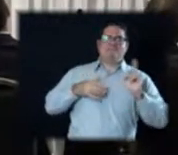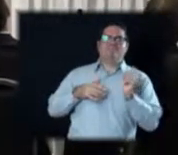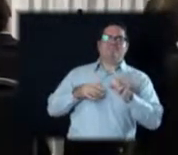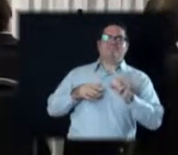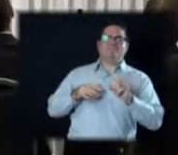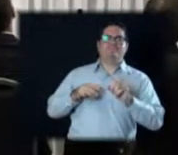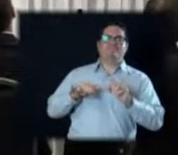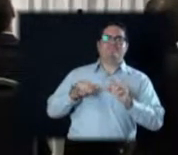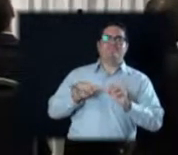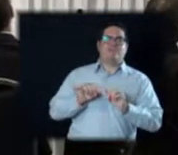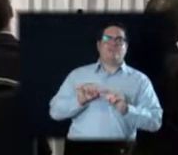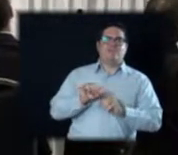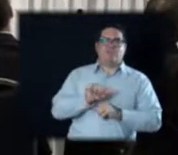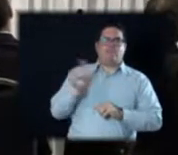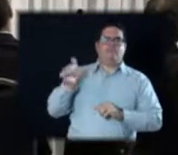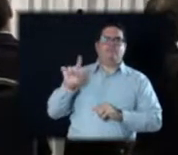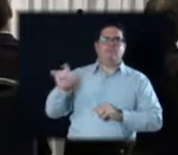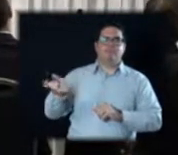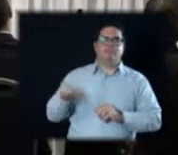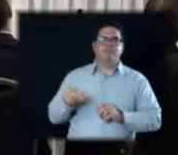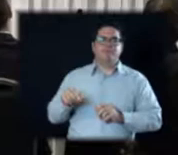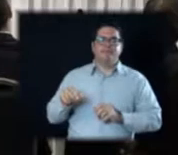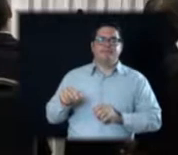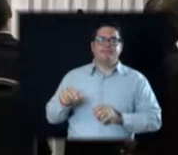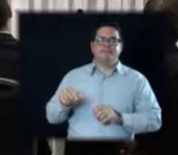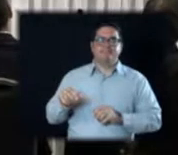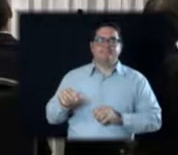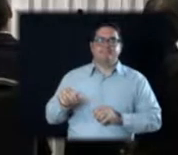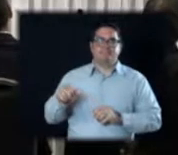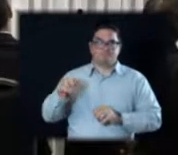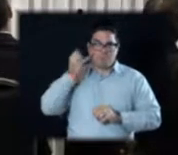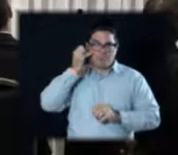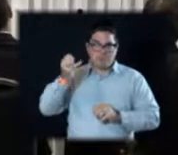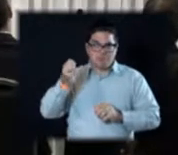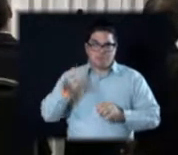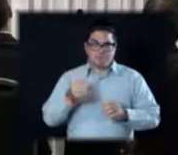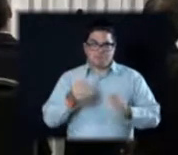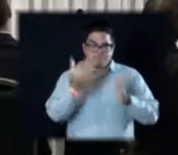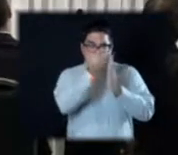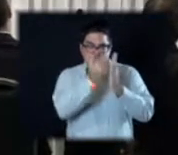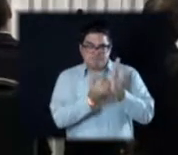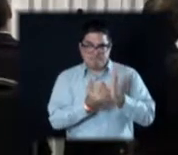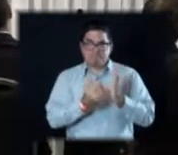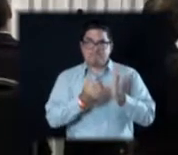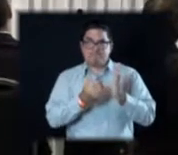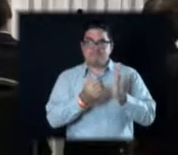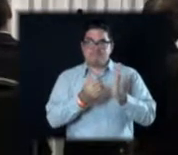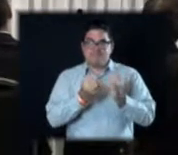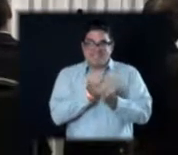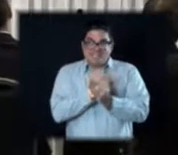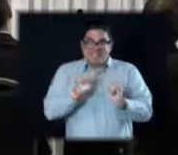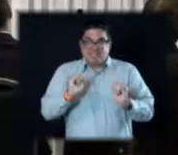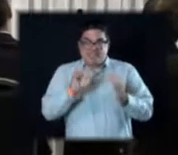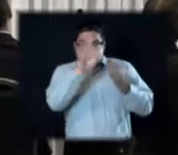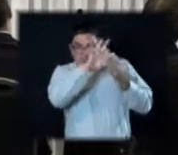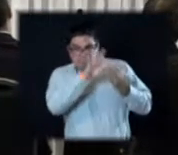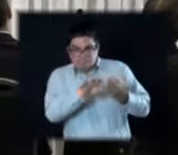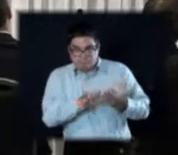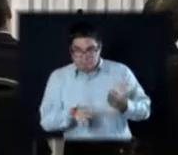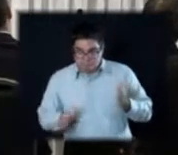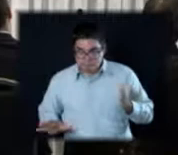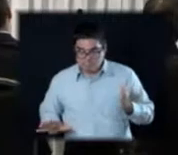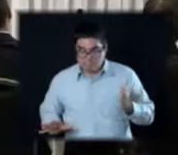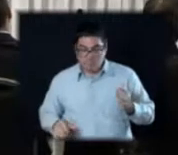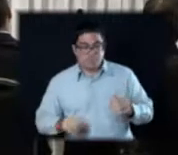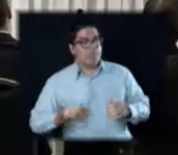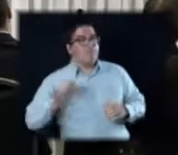las auditorías. Lo que digo es que si esa información se audita regularmente de